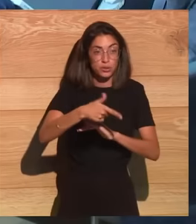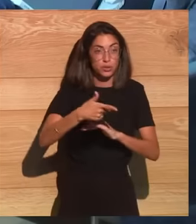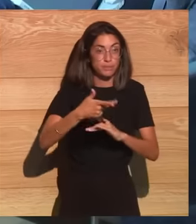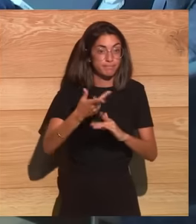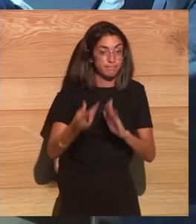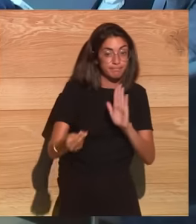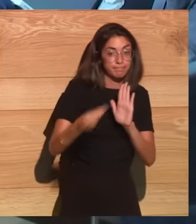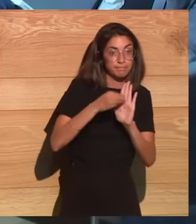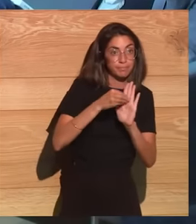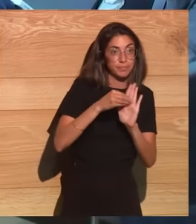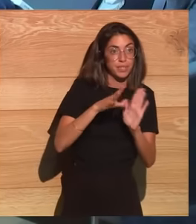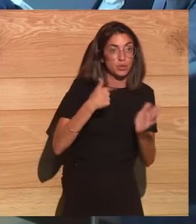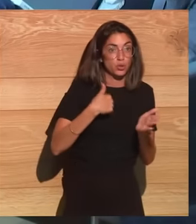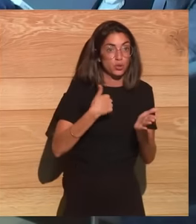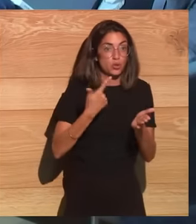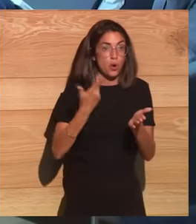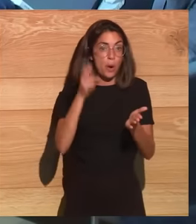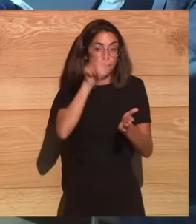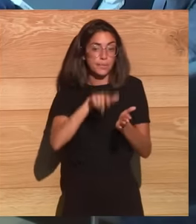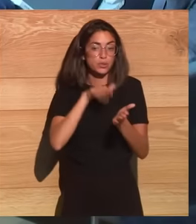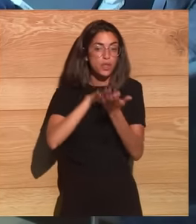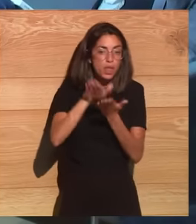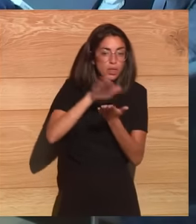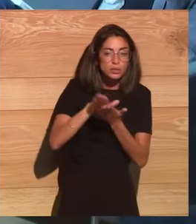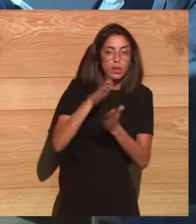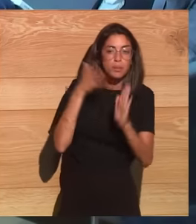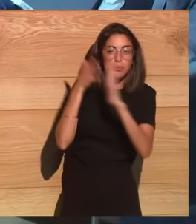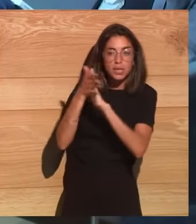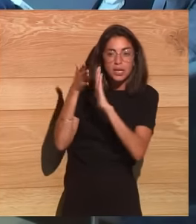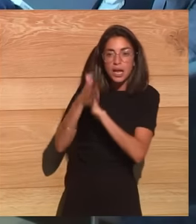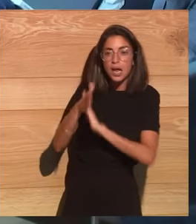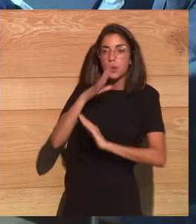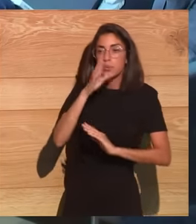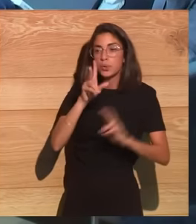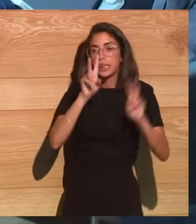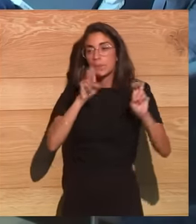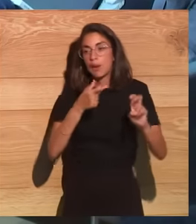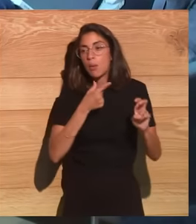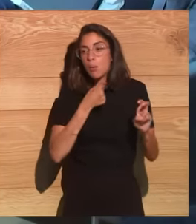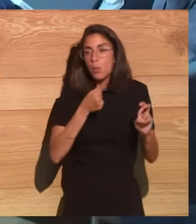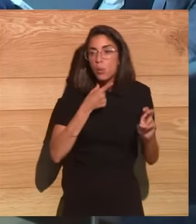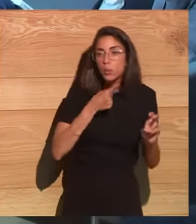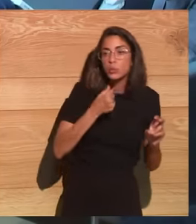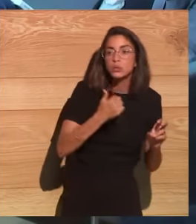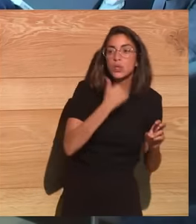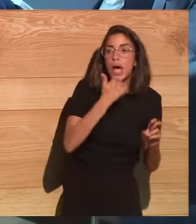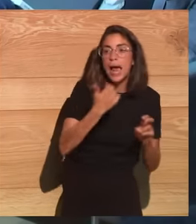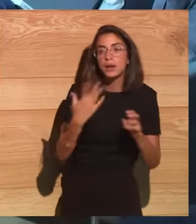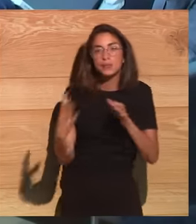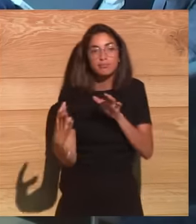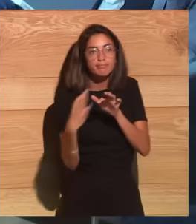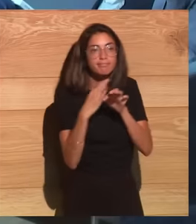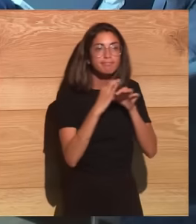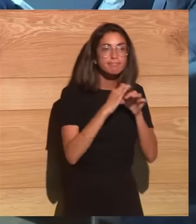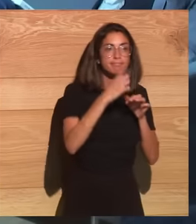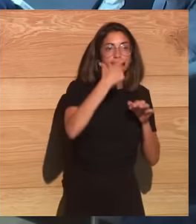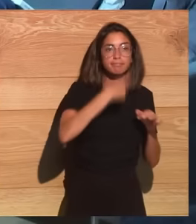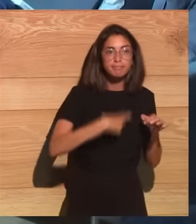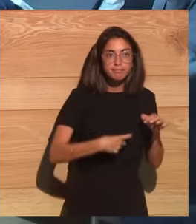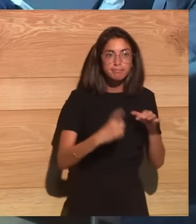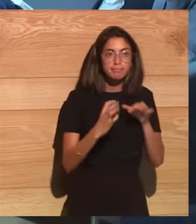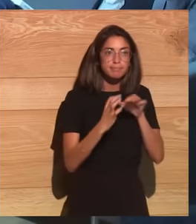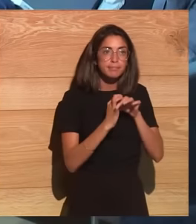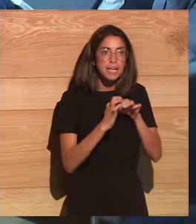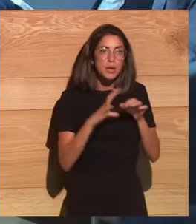intento explicarle al editor por qué los gustos son una cosa que conjugan contigo mismo y que no se puede, no